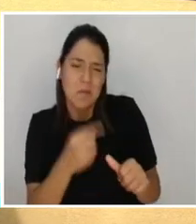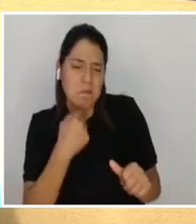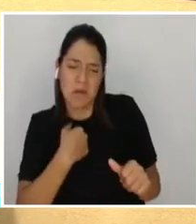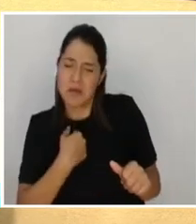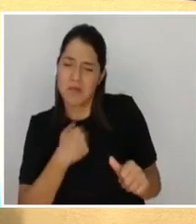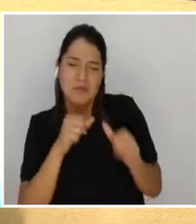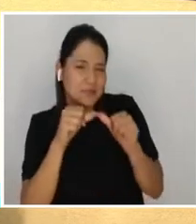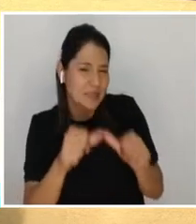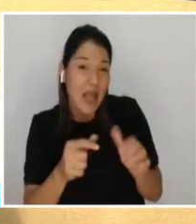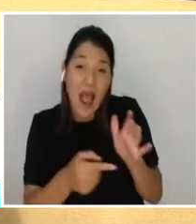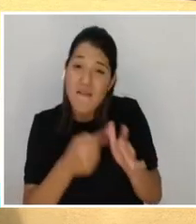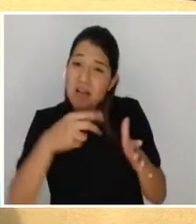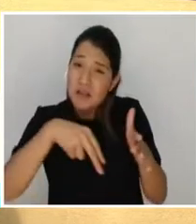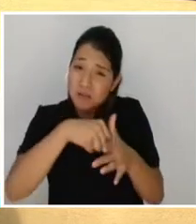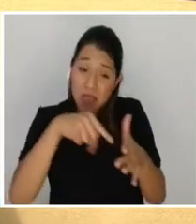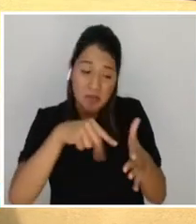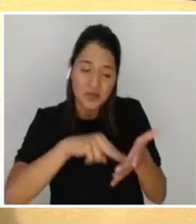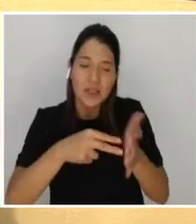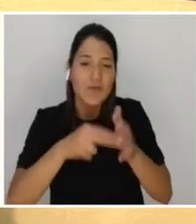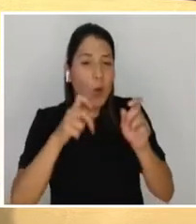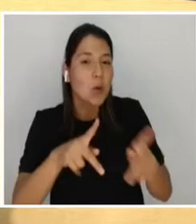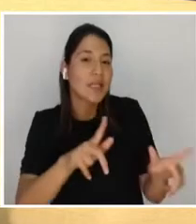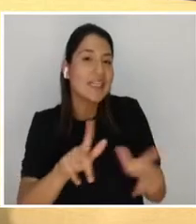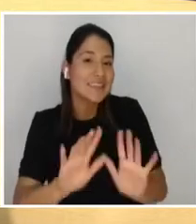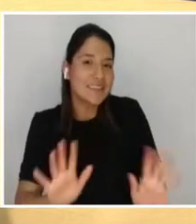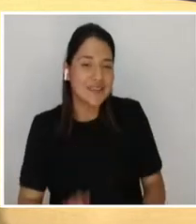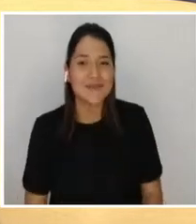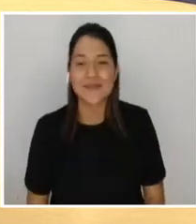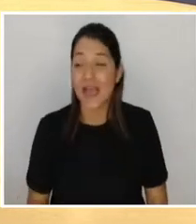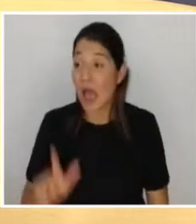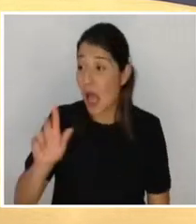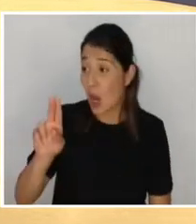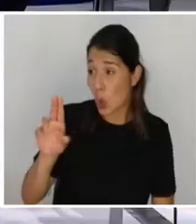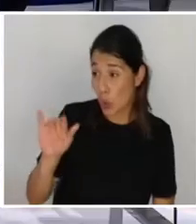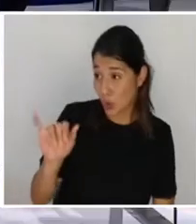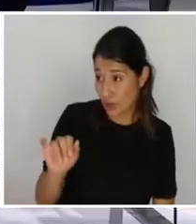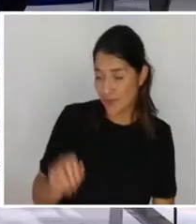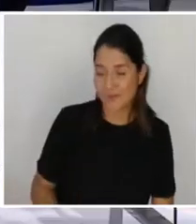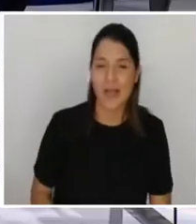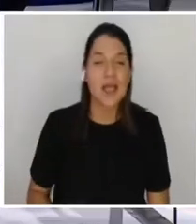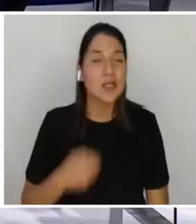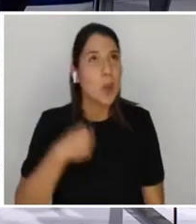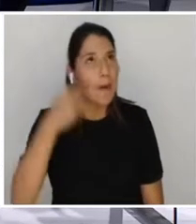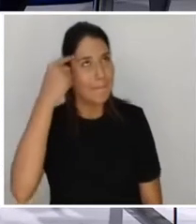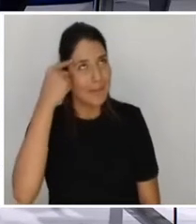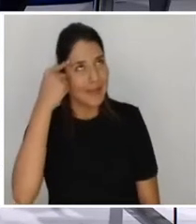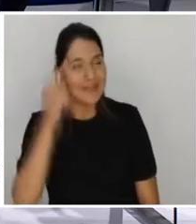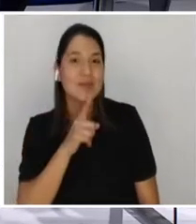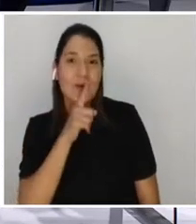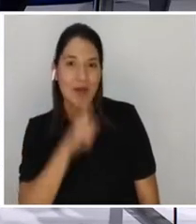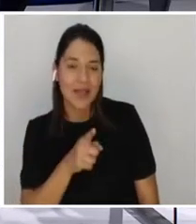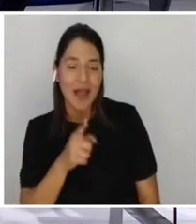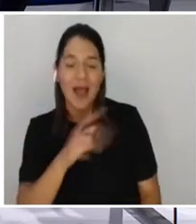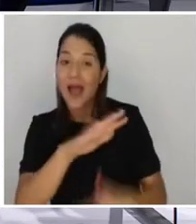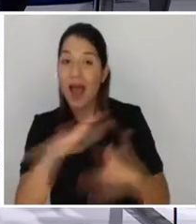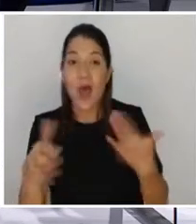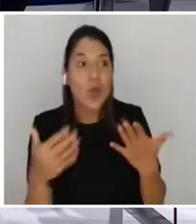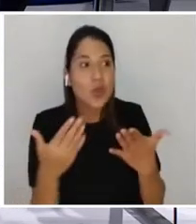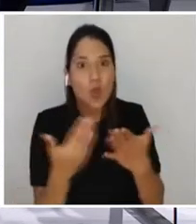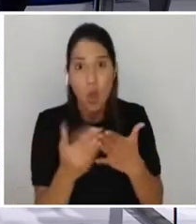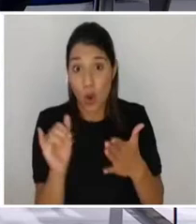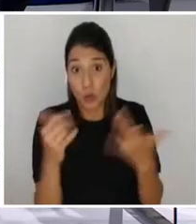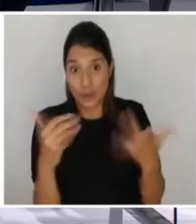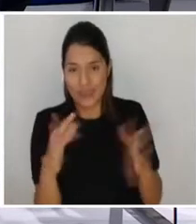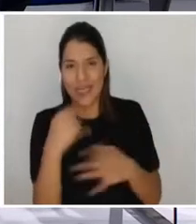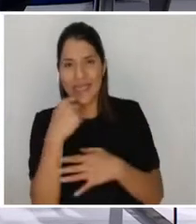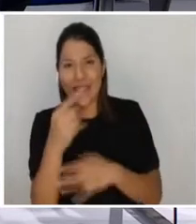son oportunidades y listo. ¿Lucy? Sí, yo pienso, ¿verdad?, que toda, como estaba comentando, cada obstáculo